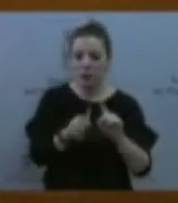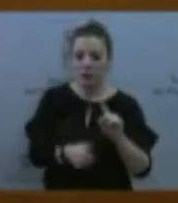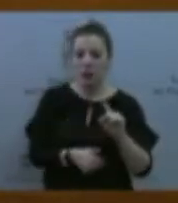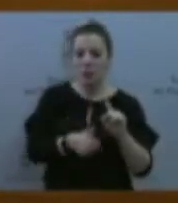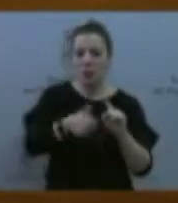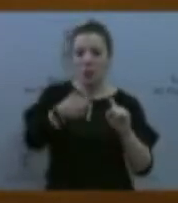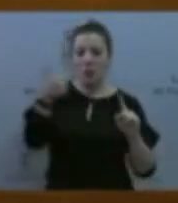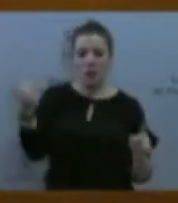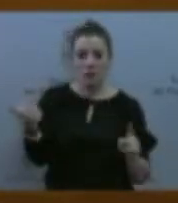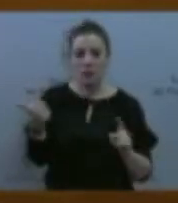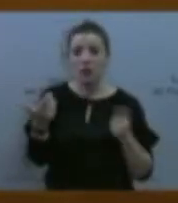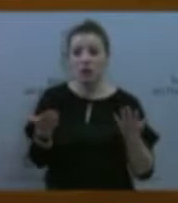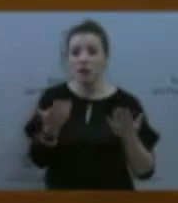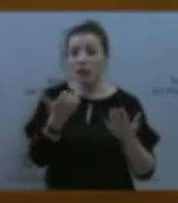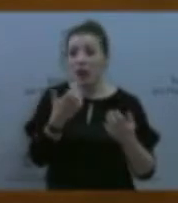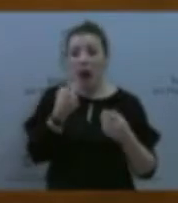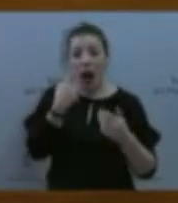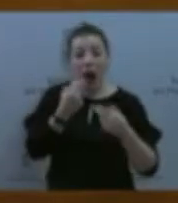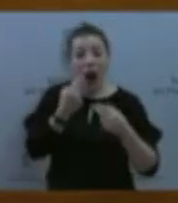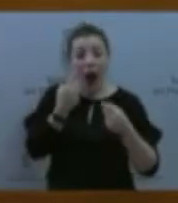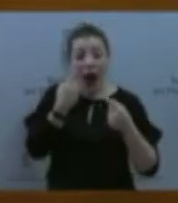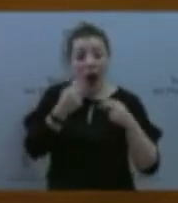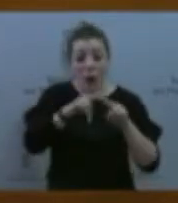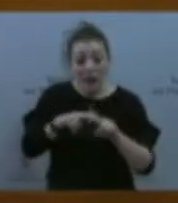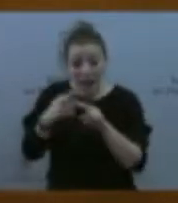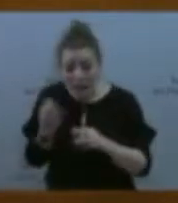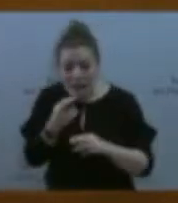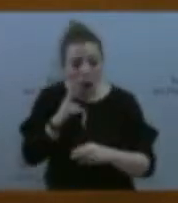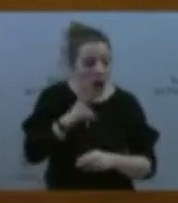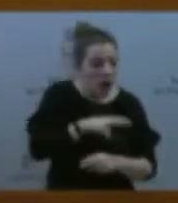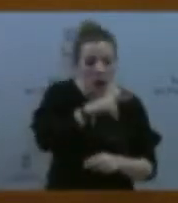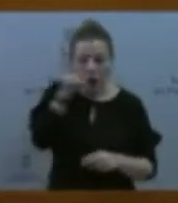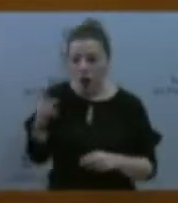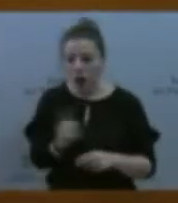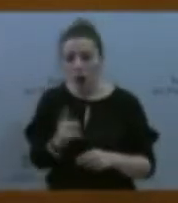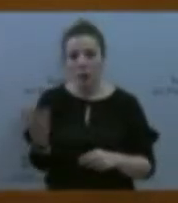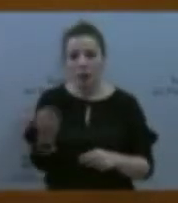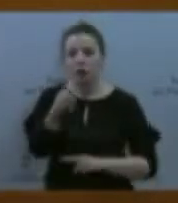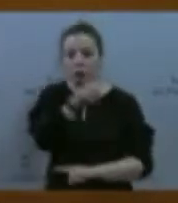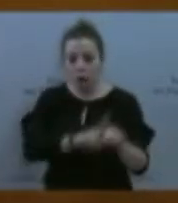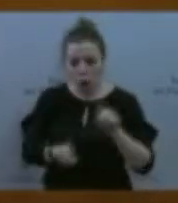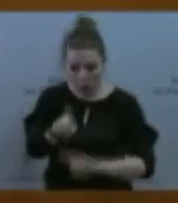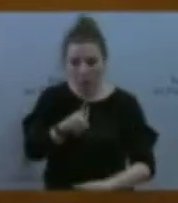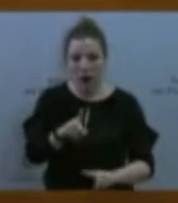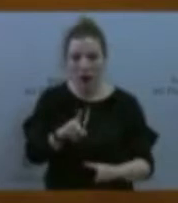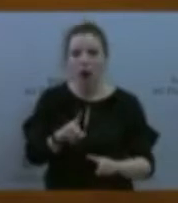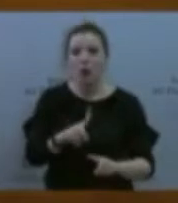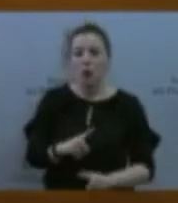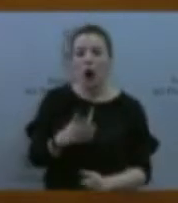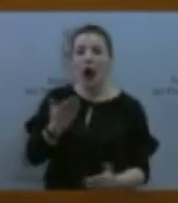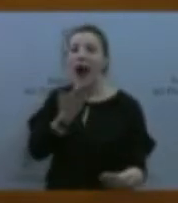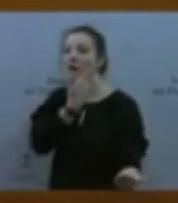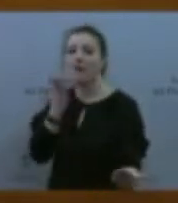simplemente mirar por encima y ya está. No, hay que asumir la complejidad del problema y afrontarlo, porque de fondo el problema de la sindicatura de cuentas en